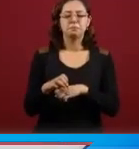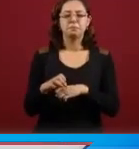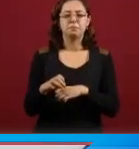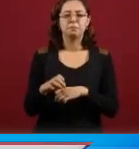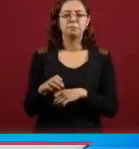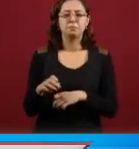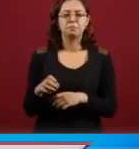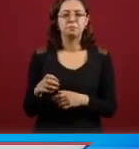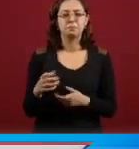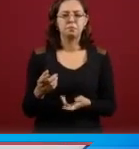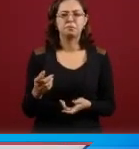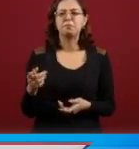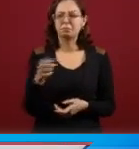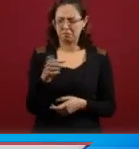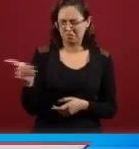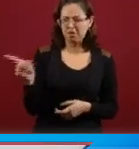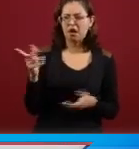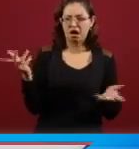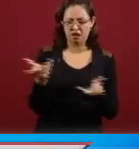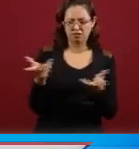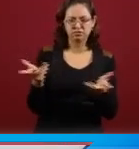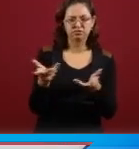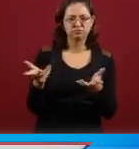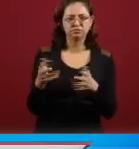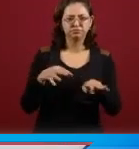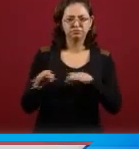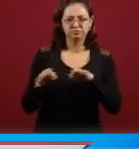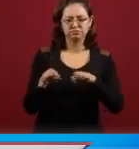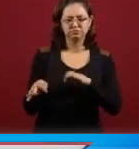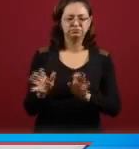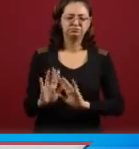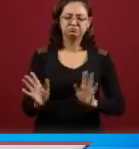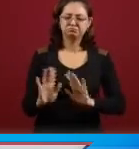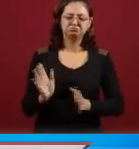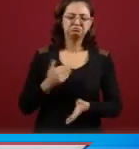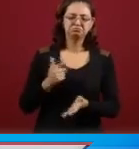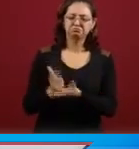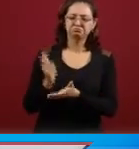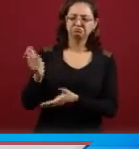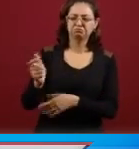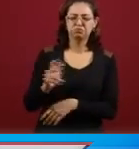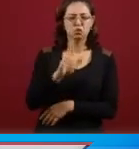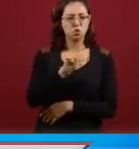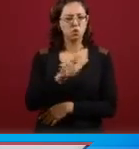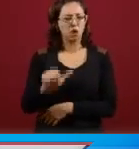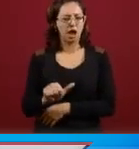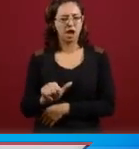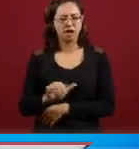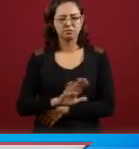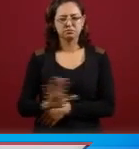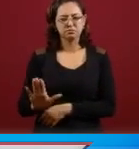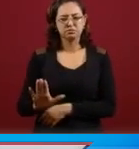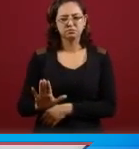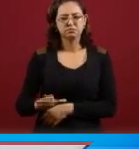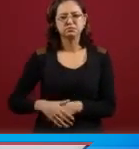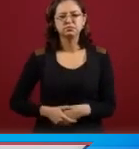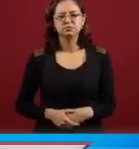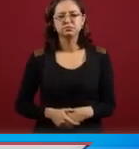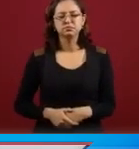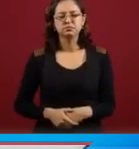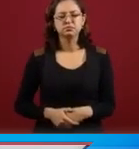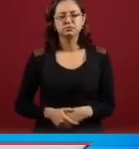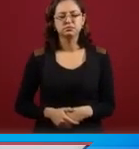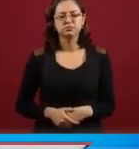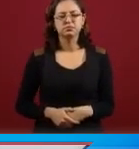sobre todo por una cuestión de principios además de ser un deber político, y destaca que los conservadores tienen una doble moral y se caracterizan por